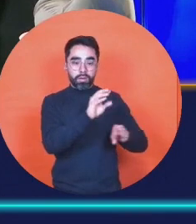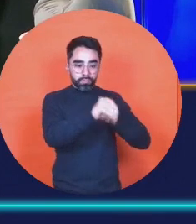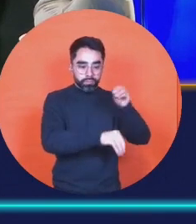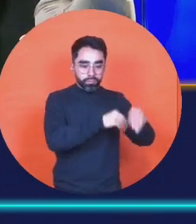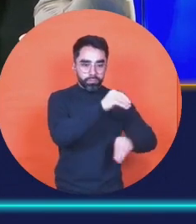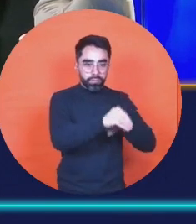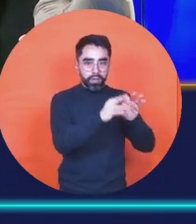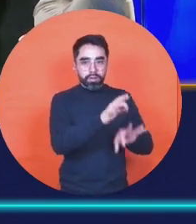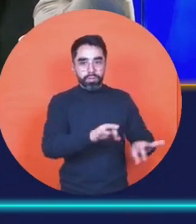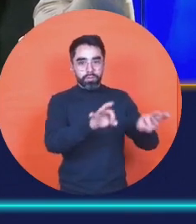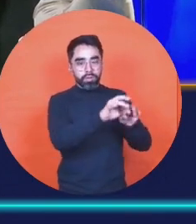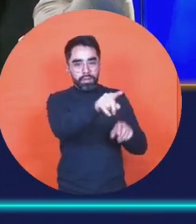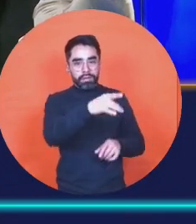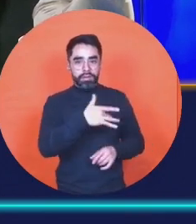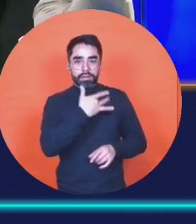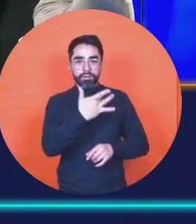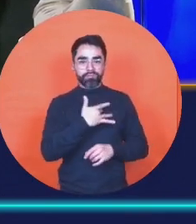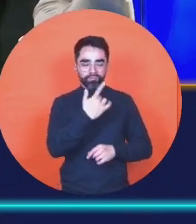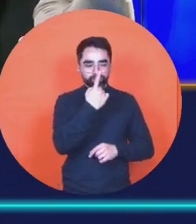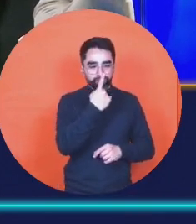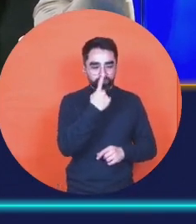eso, siente que